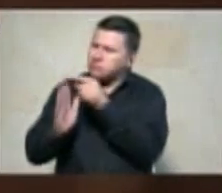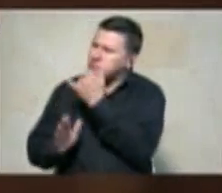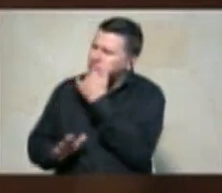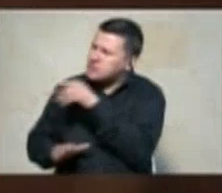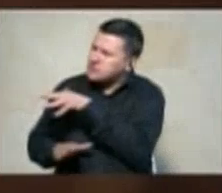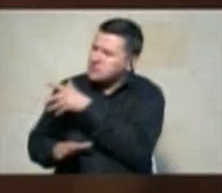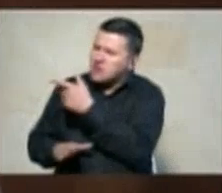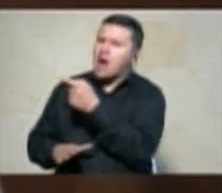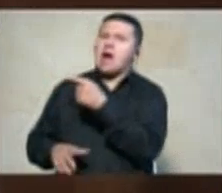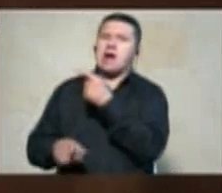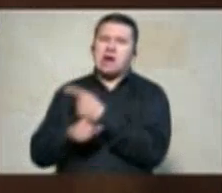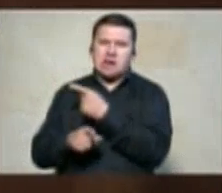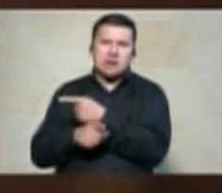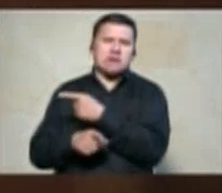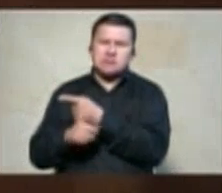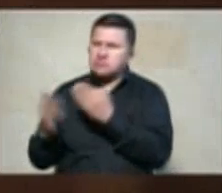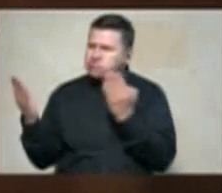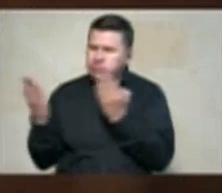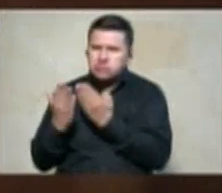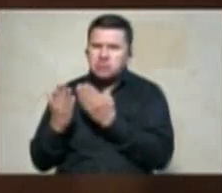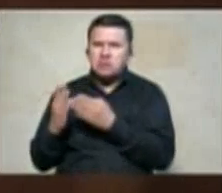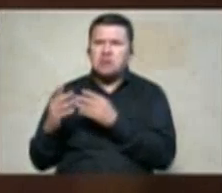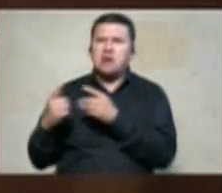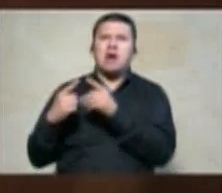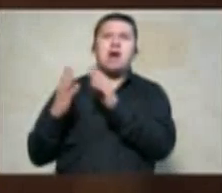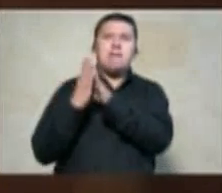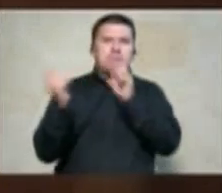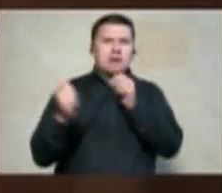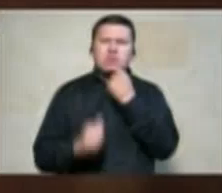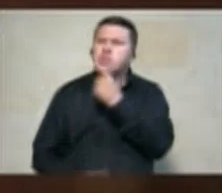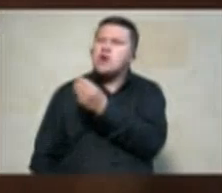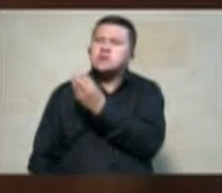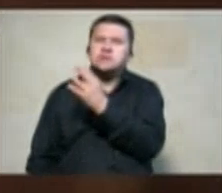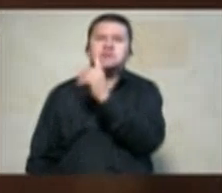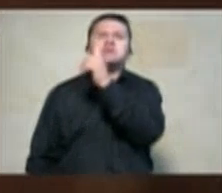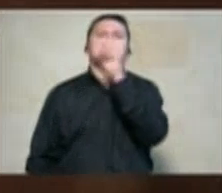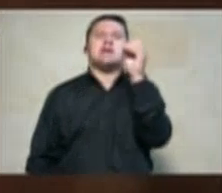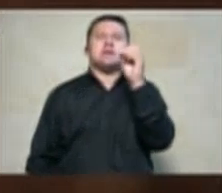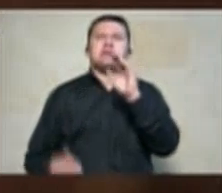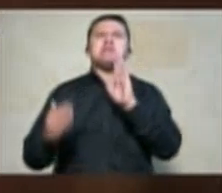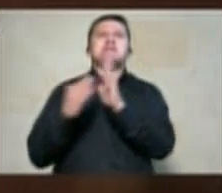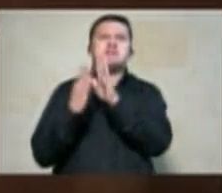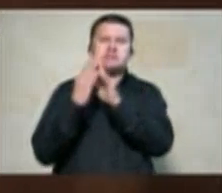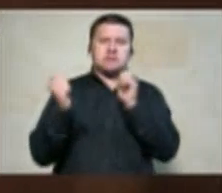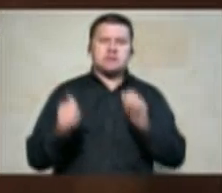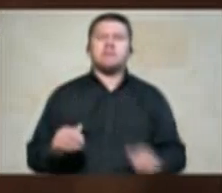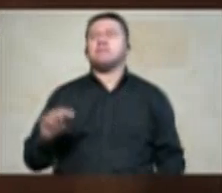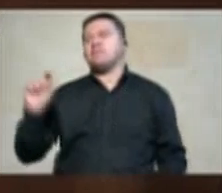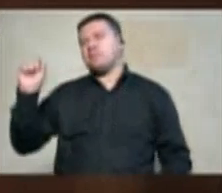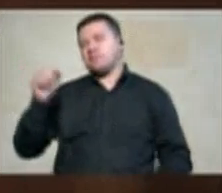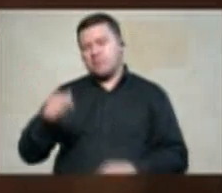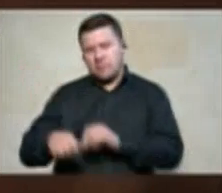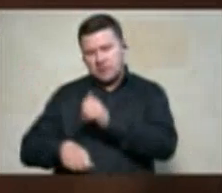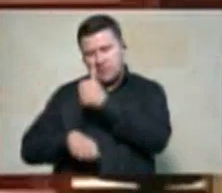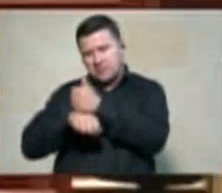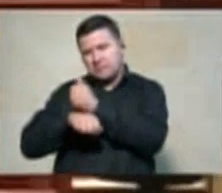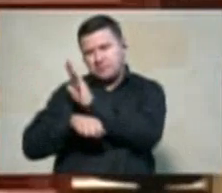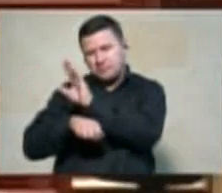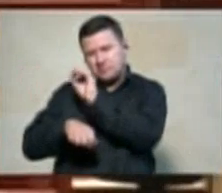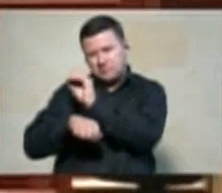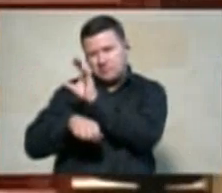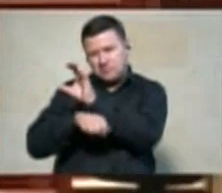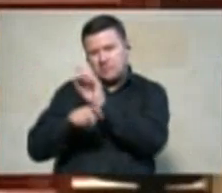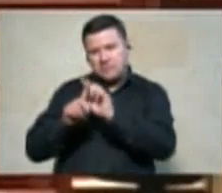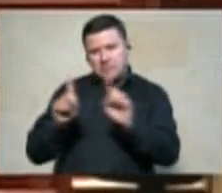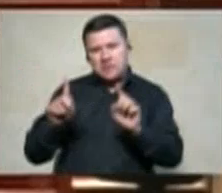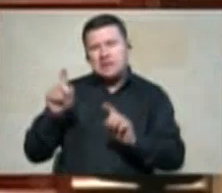Bajo ese cruce que hicimos, por amenazas, tenemos 100 denuncias, por nada. Señor director, discúlpeme, lo molesto un